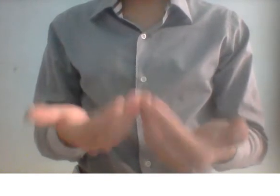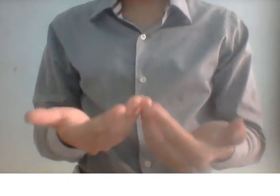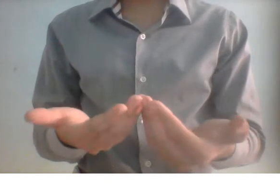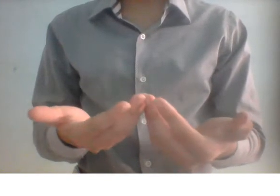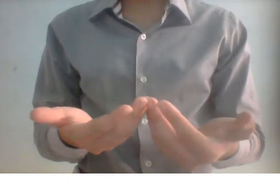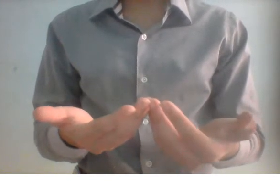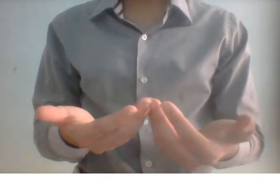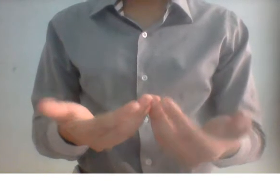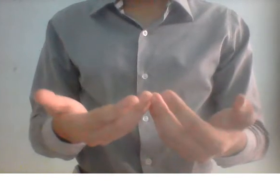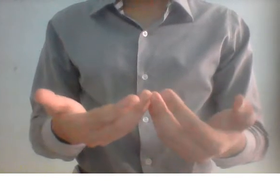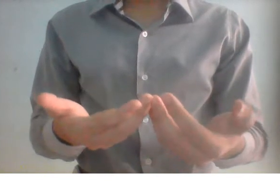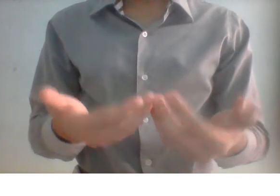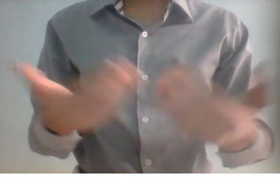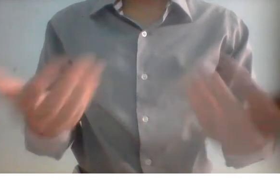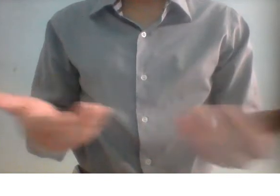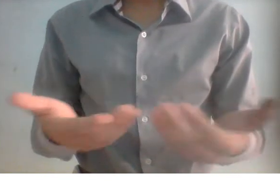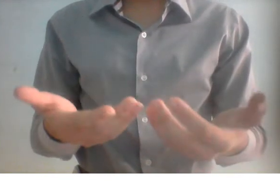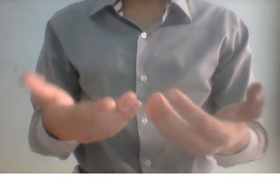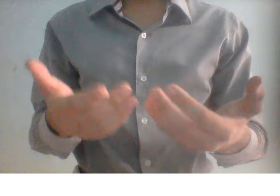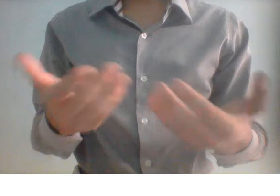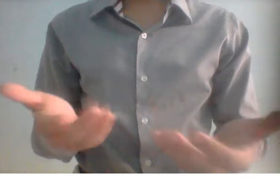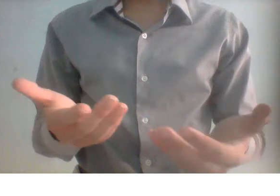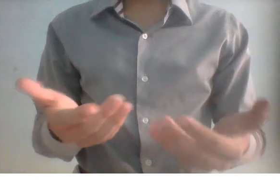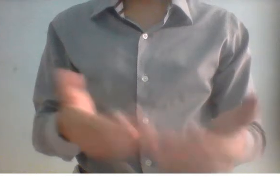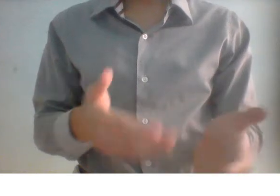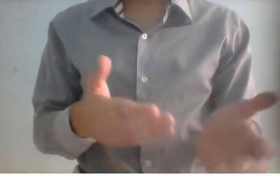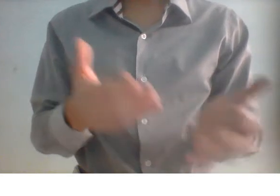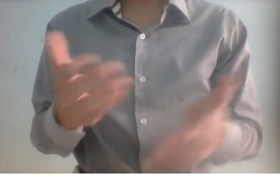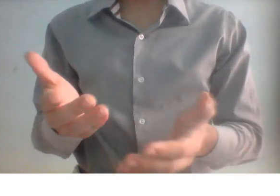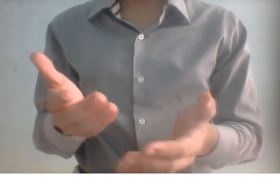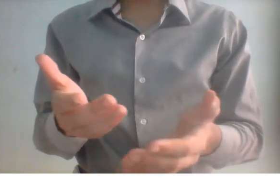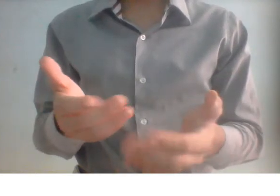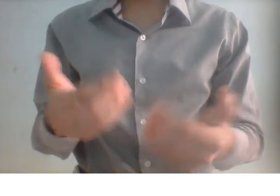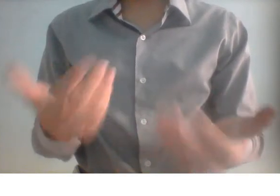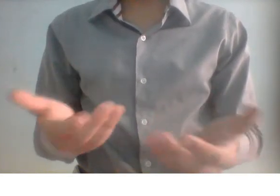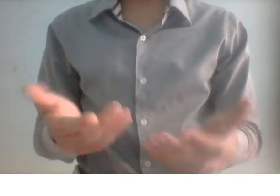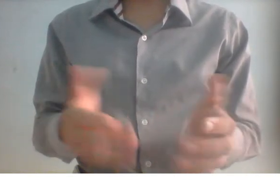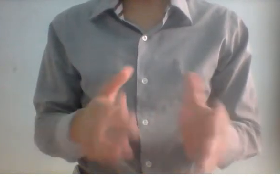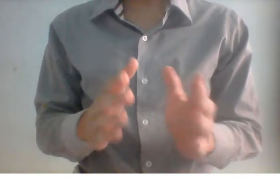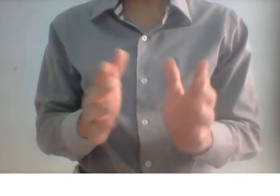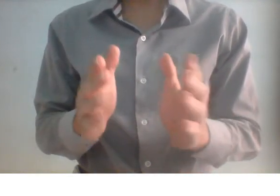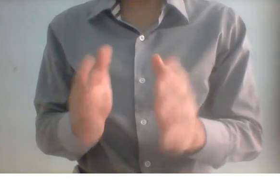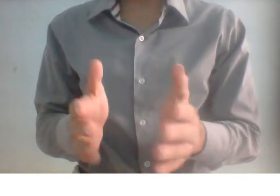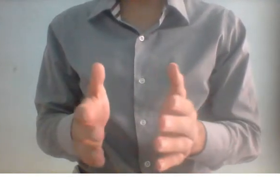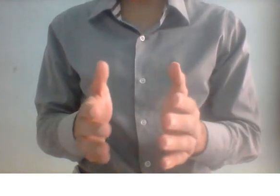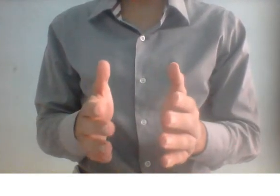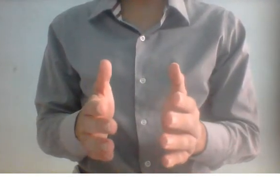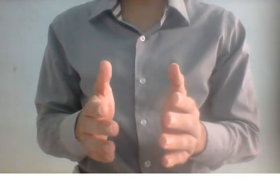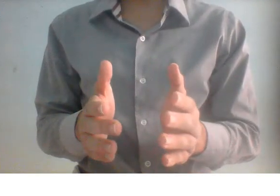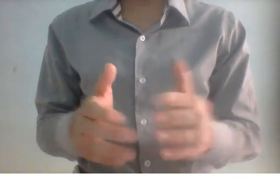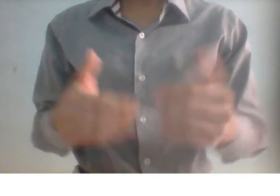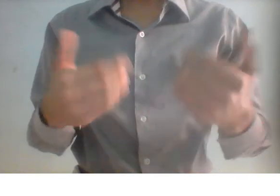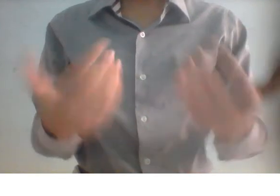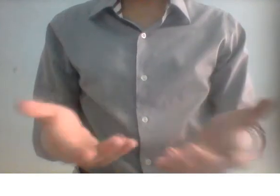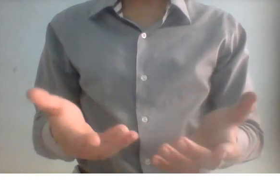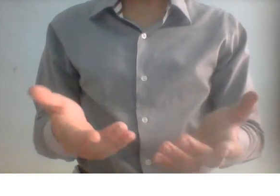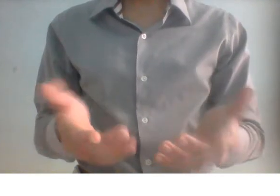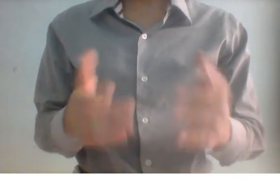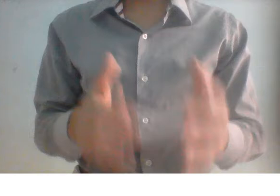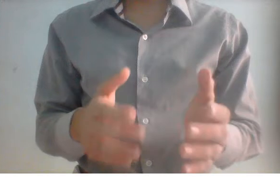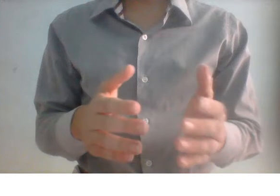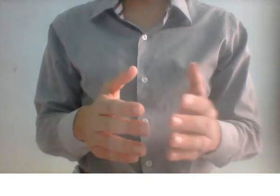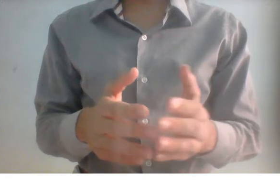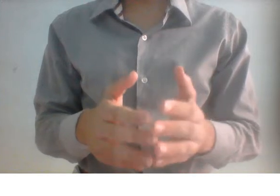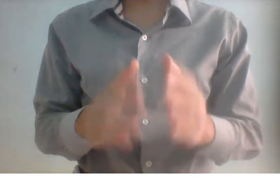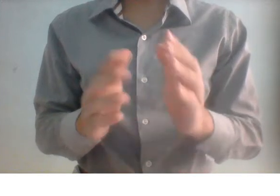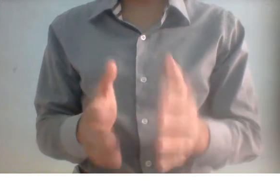muy barato, entonces que realmente no es competitivo, que lo único que genera son pérdidas. Por eso ellos no quieren renegociarlo, no van a ser tontos.